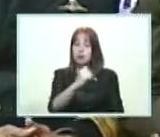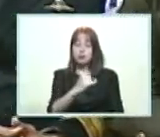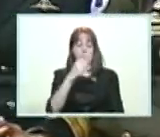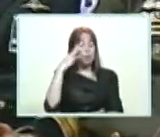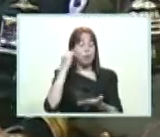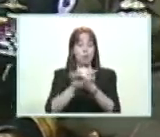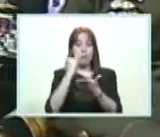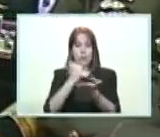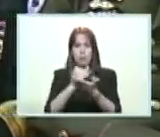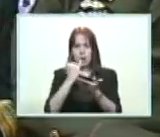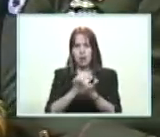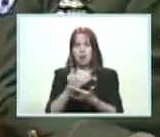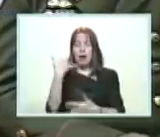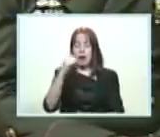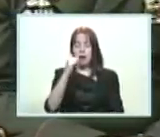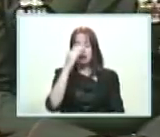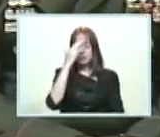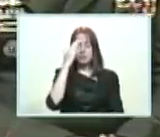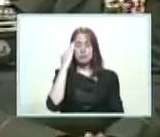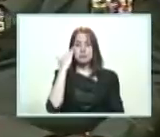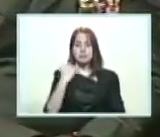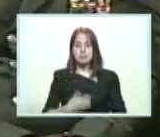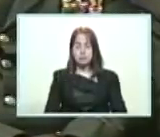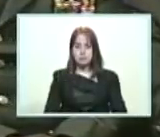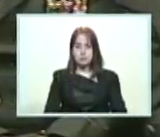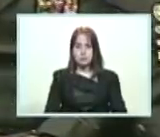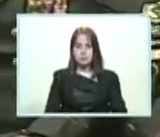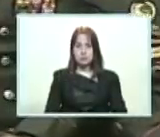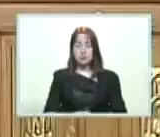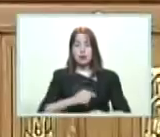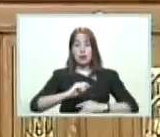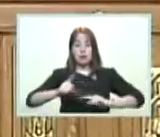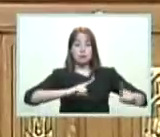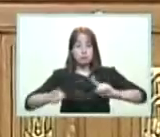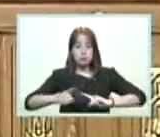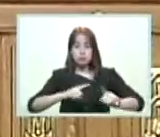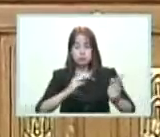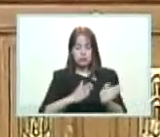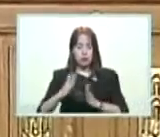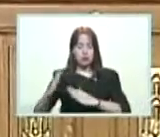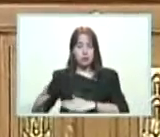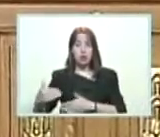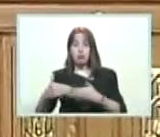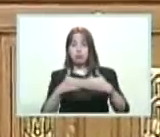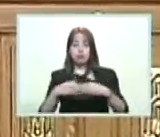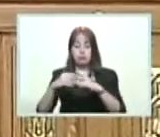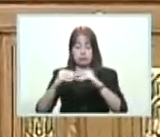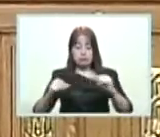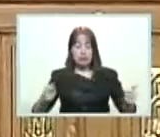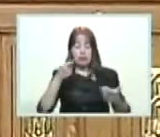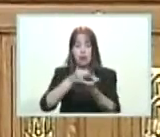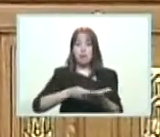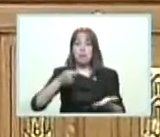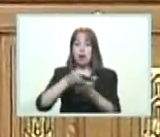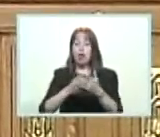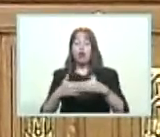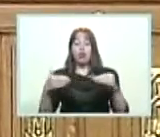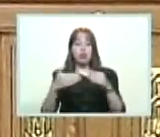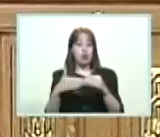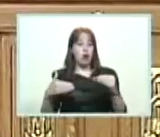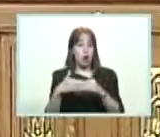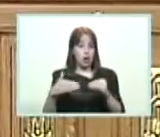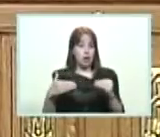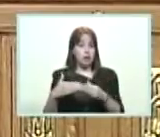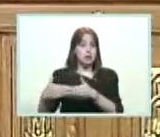frente al gobierno de Estados Unidos. Se organizó en territorio de Estados Unidos. Se financió con dólares de